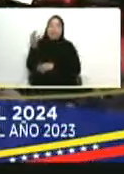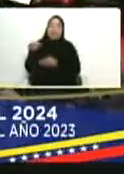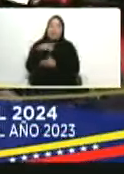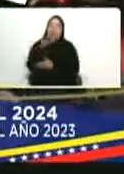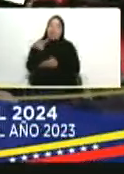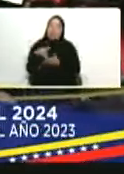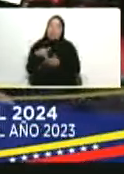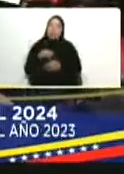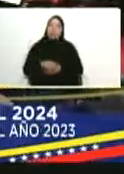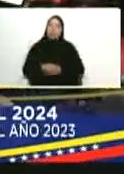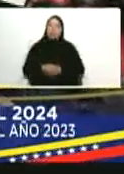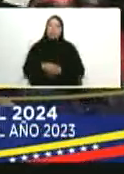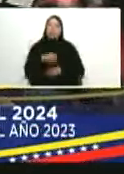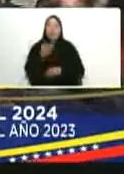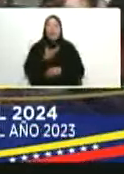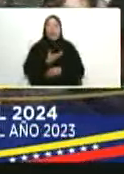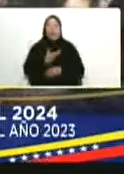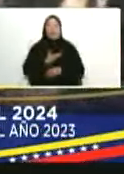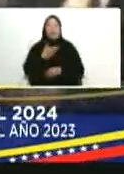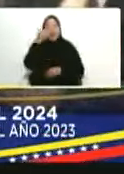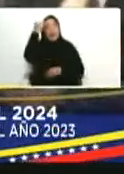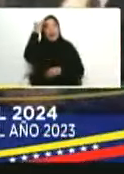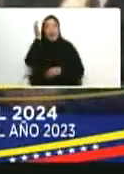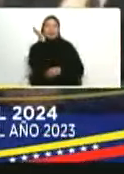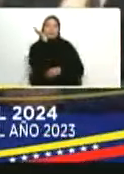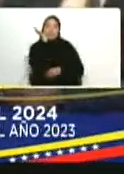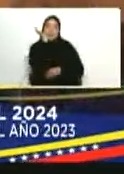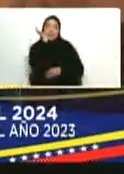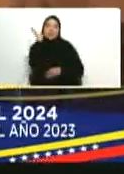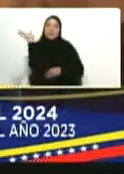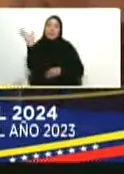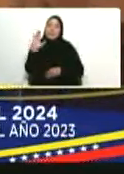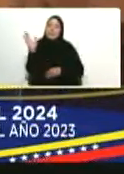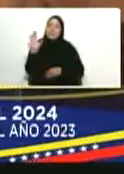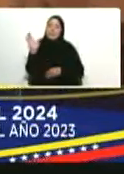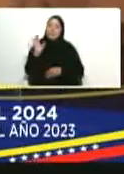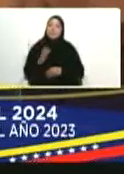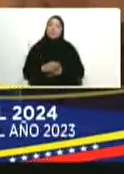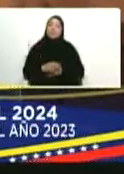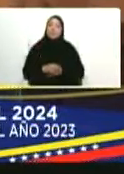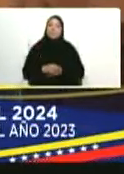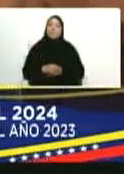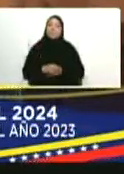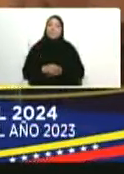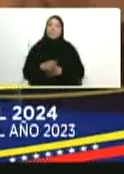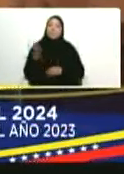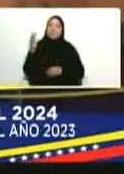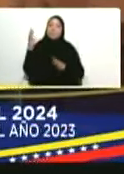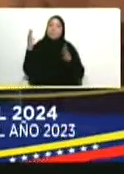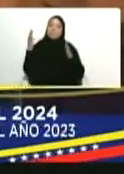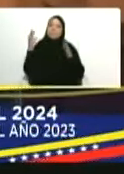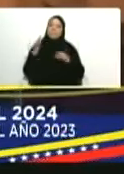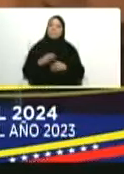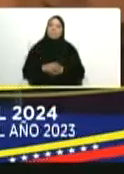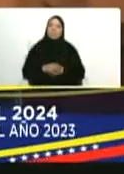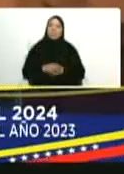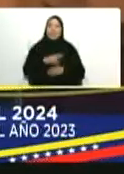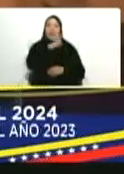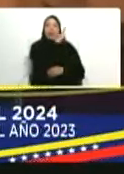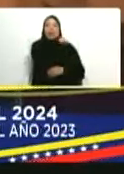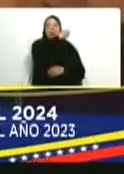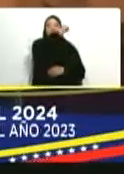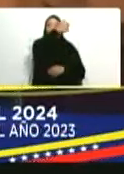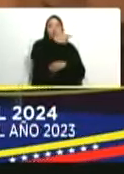La almirante en jefa Carmen Meléndez, alcaldesa de Caracas. Naum Fernández, jefe